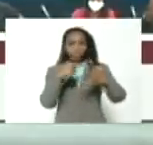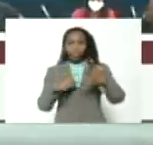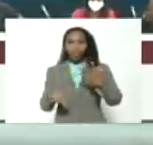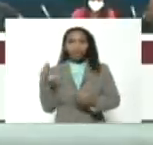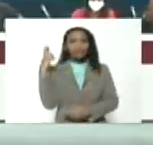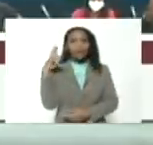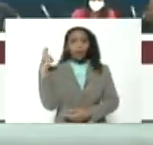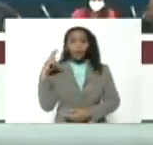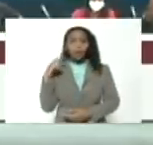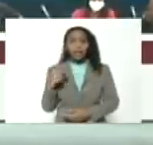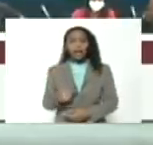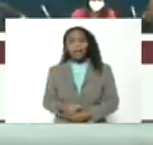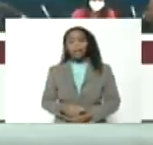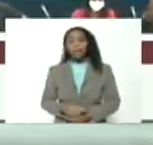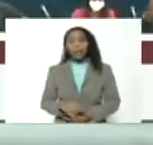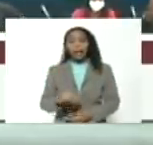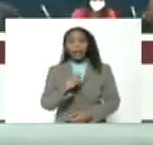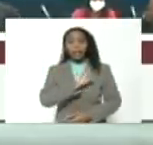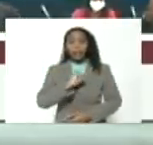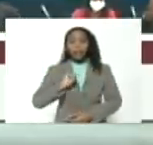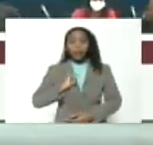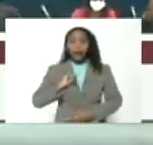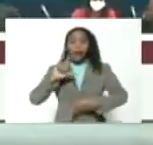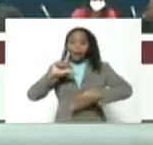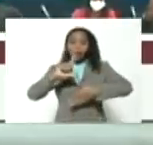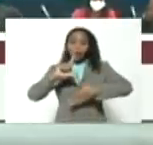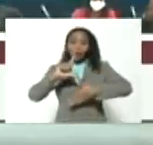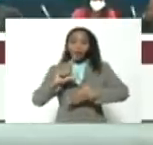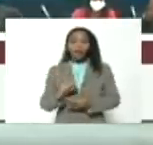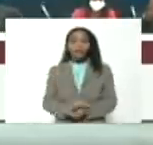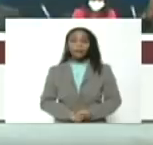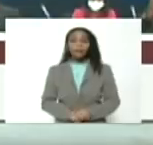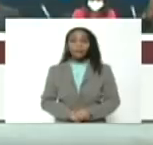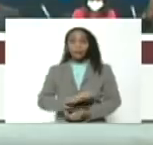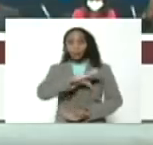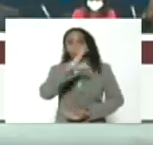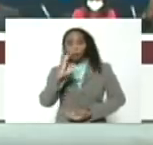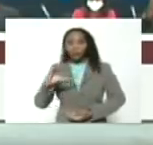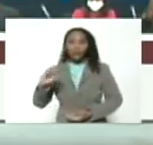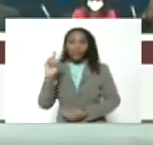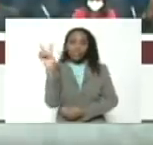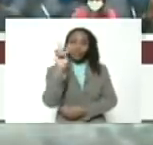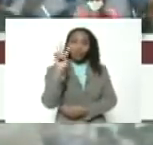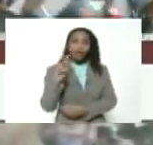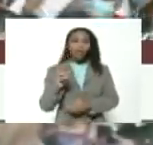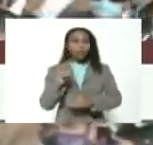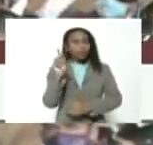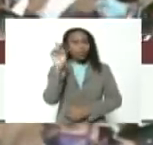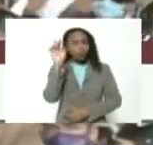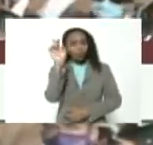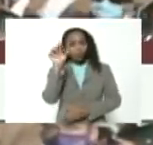prácticas religiosas de la identidad latinoamericana, caribeña y venezolana. Todas.